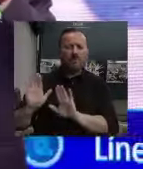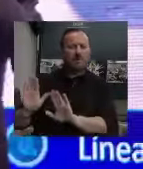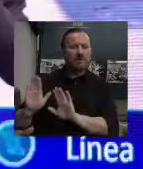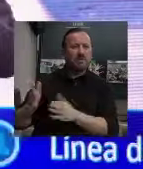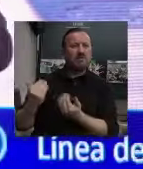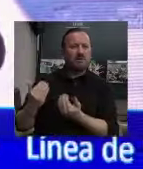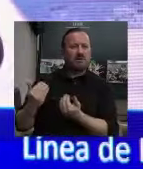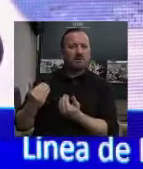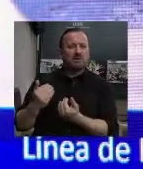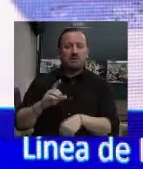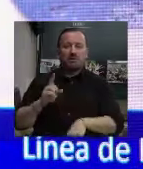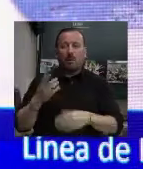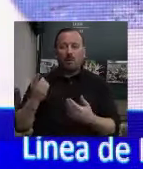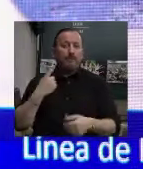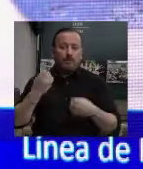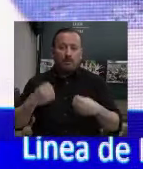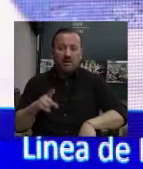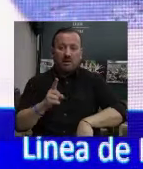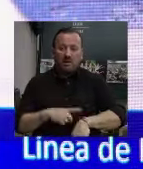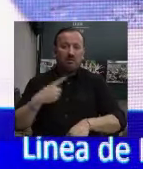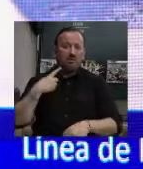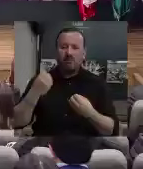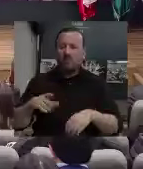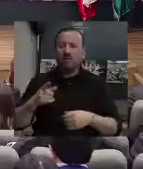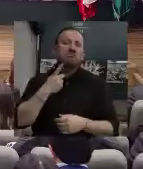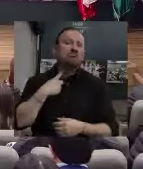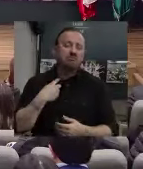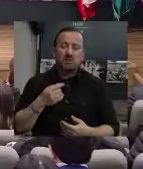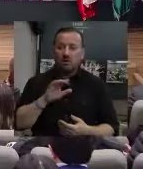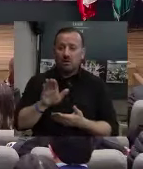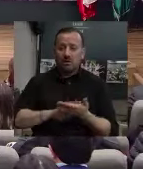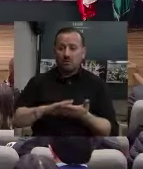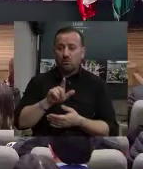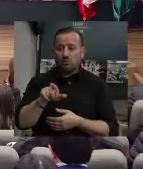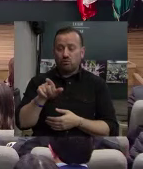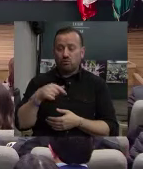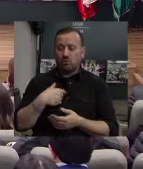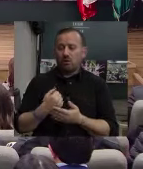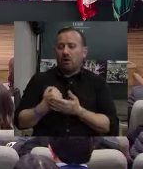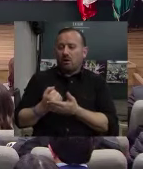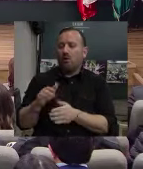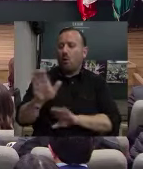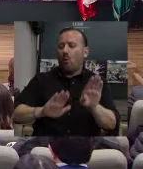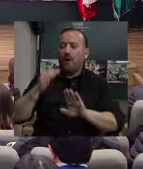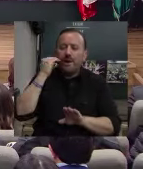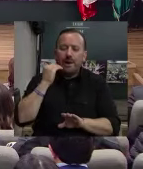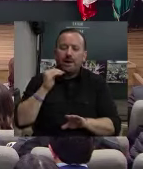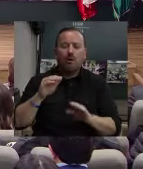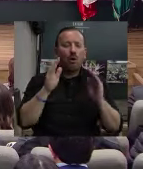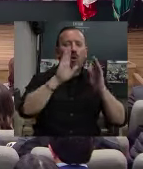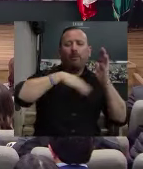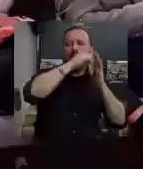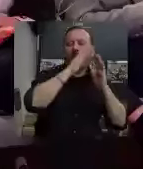el tipo pierde o la niña pierde interés y cuando solo los convierto en cuid niños o cuida perros o